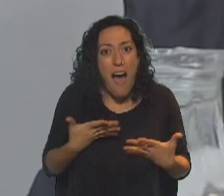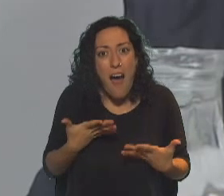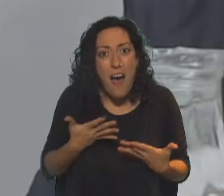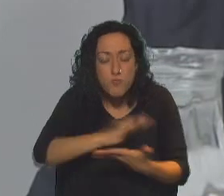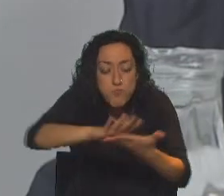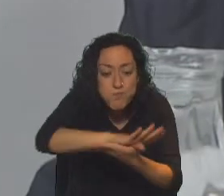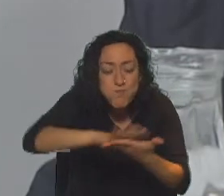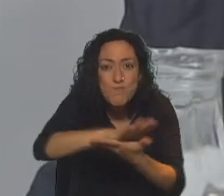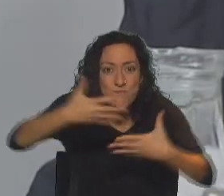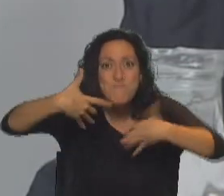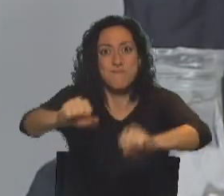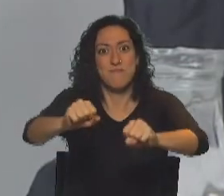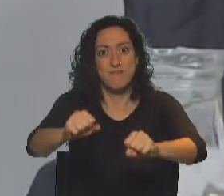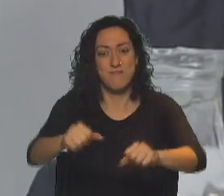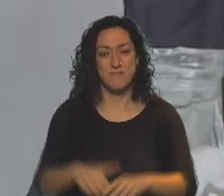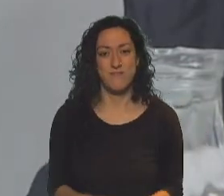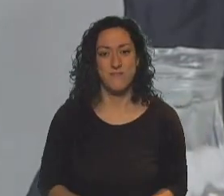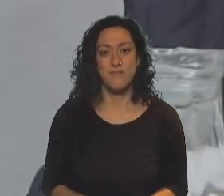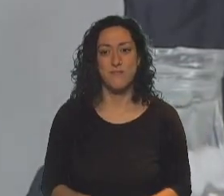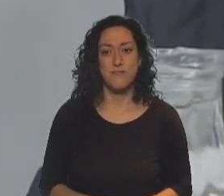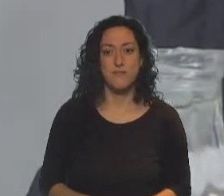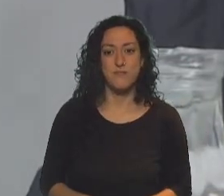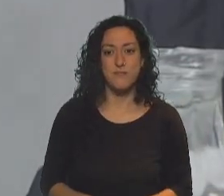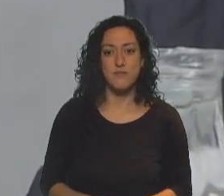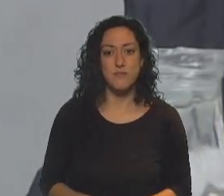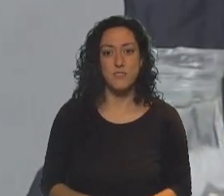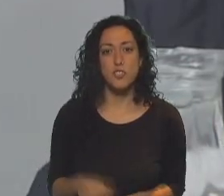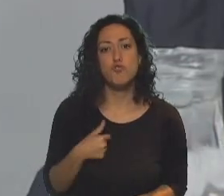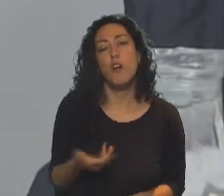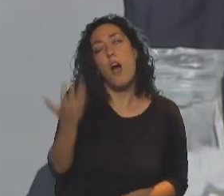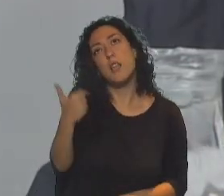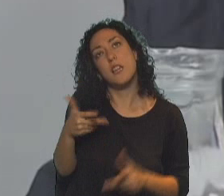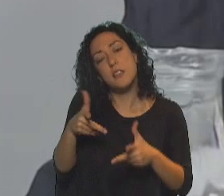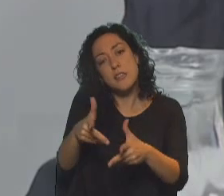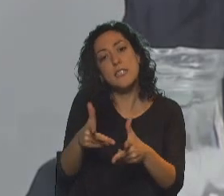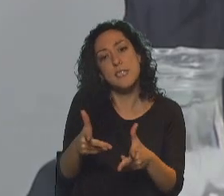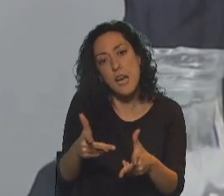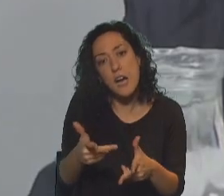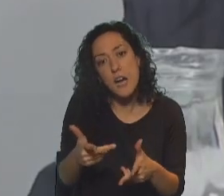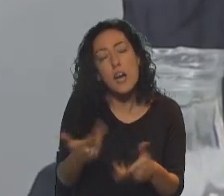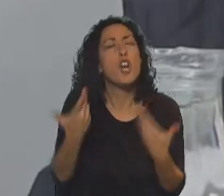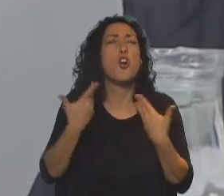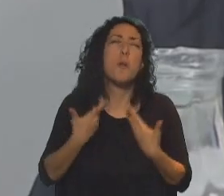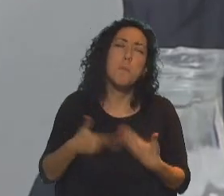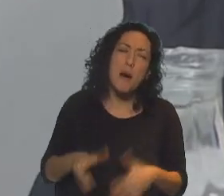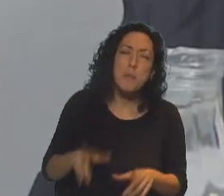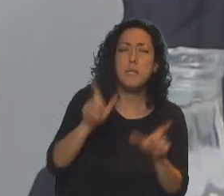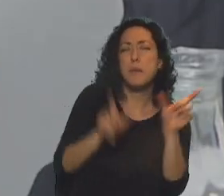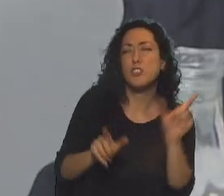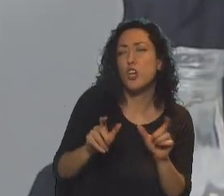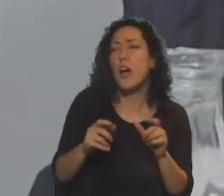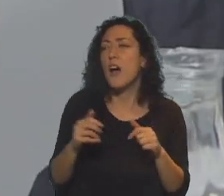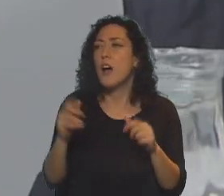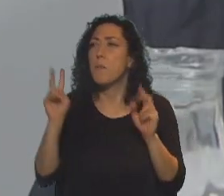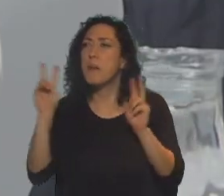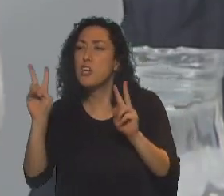Y miren, yo decía, porque hay toda una cosa que normalmente se dice que antiperonismo, peronismo,